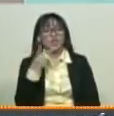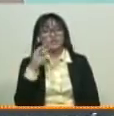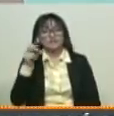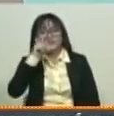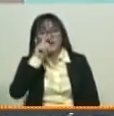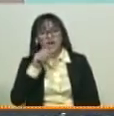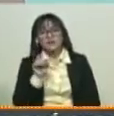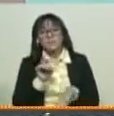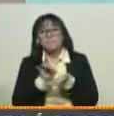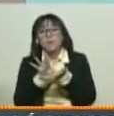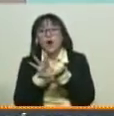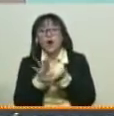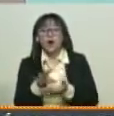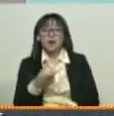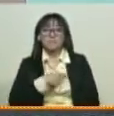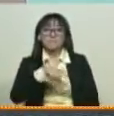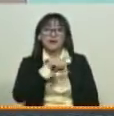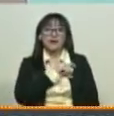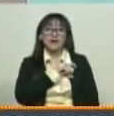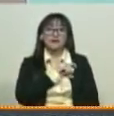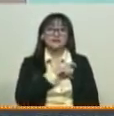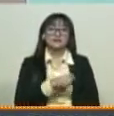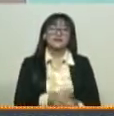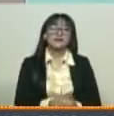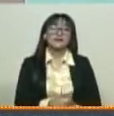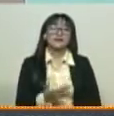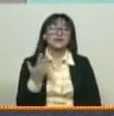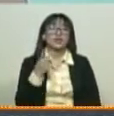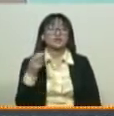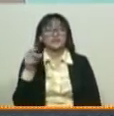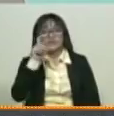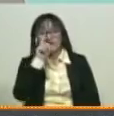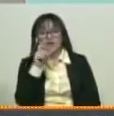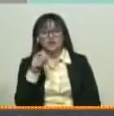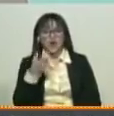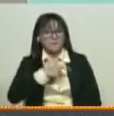años. España no le puede dar ningún tipo de